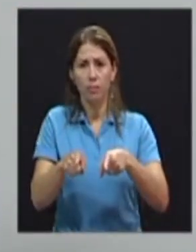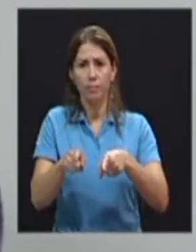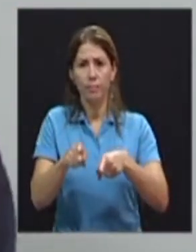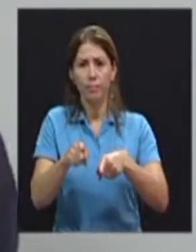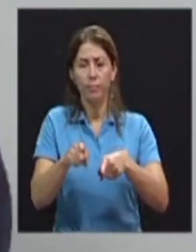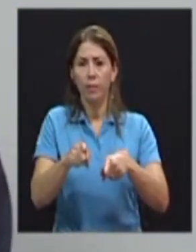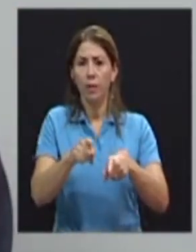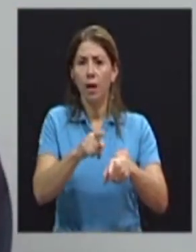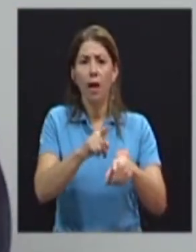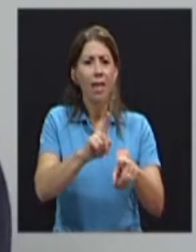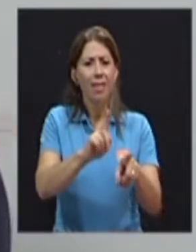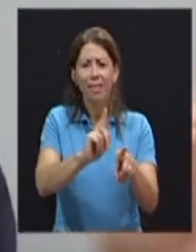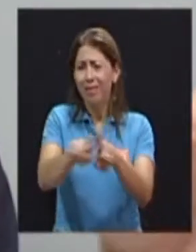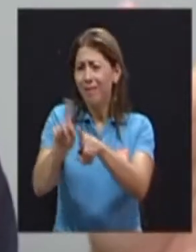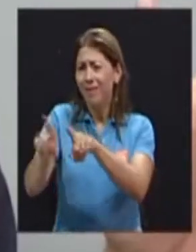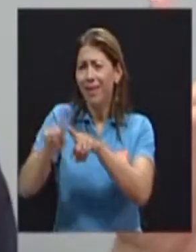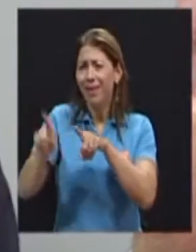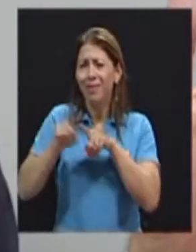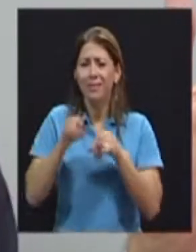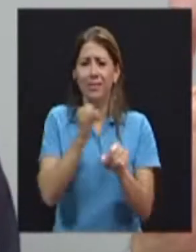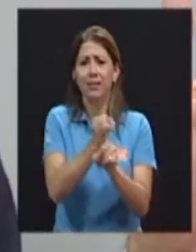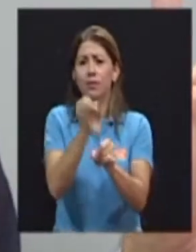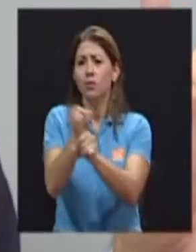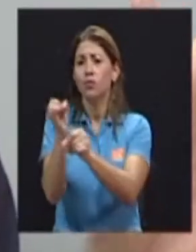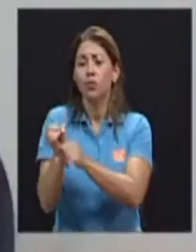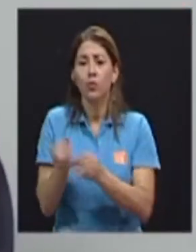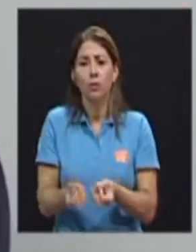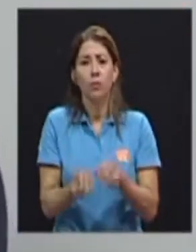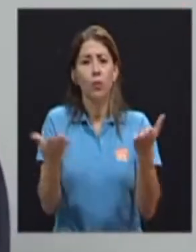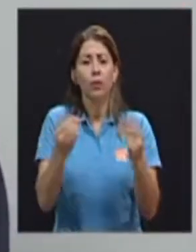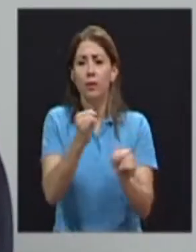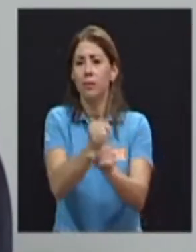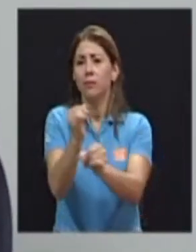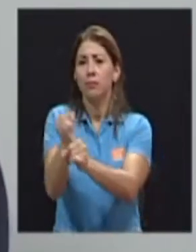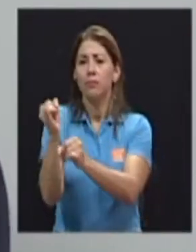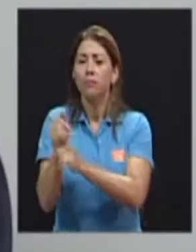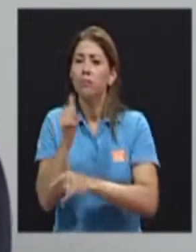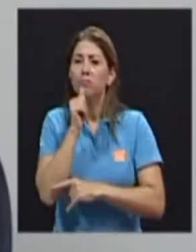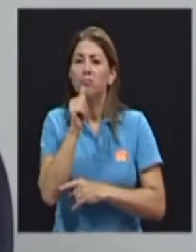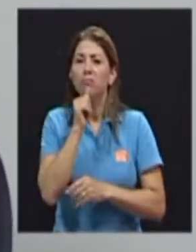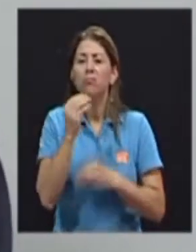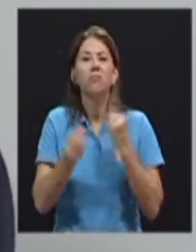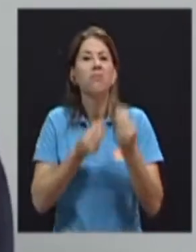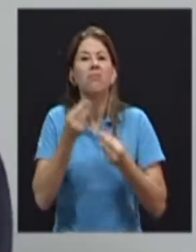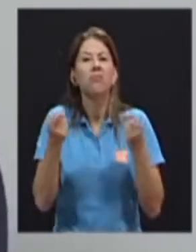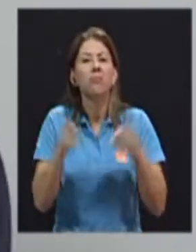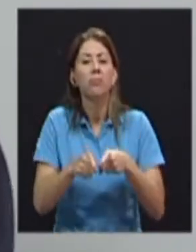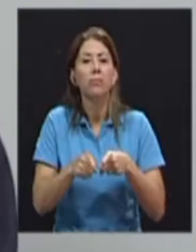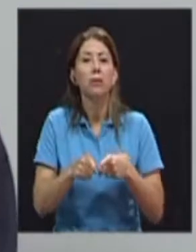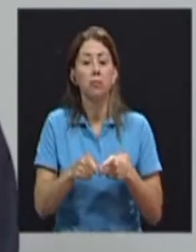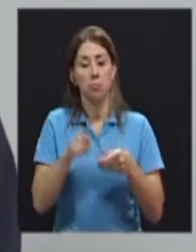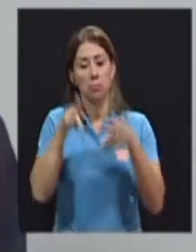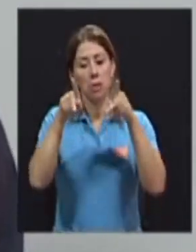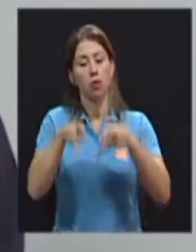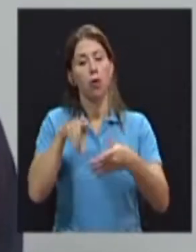el resto de nuestro sistema público, privado y lo que sea, es que al cabo de 2, 3, 4 años,